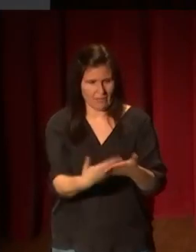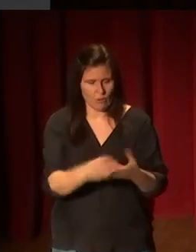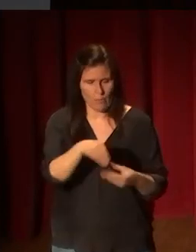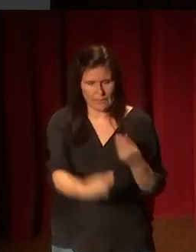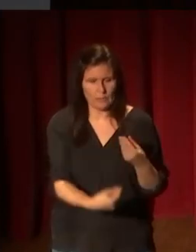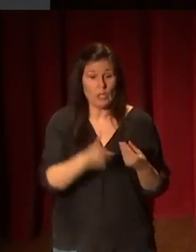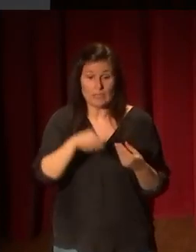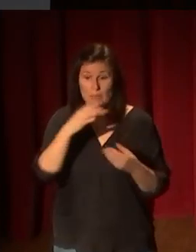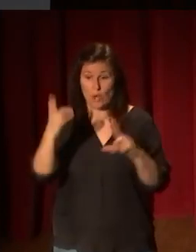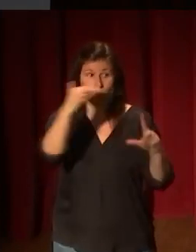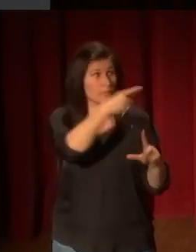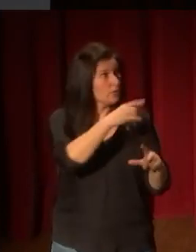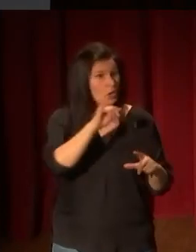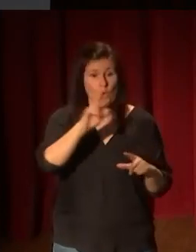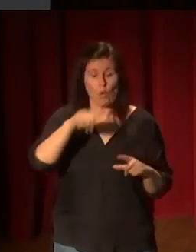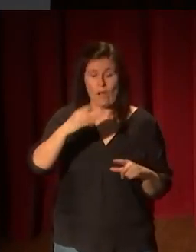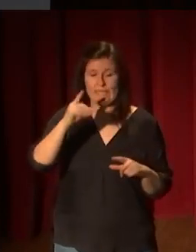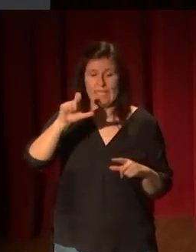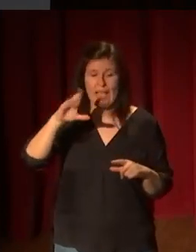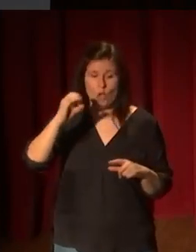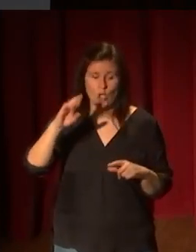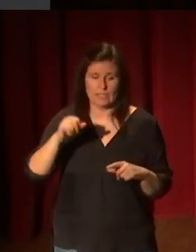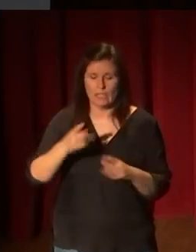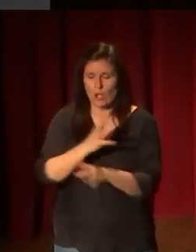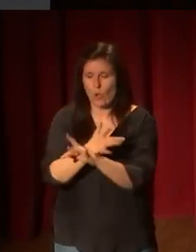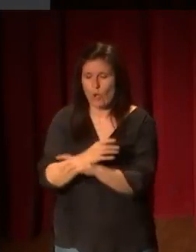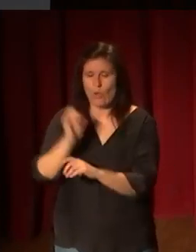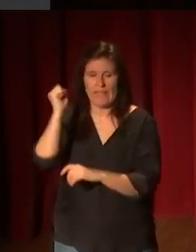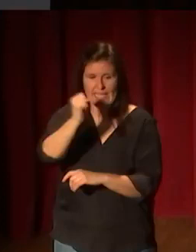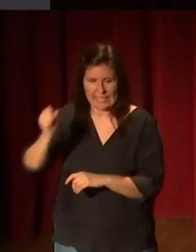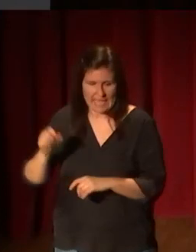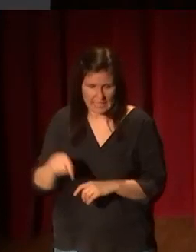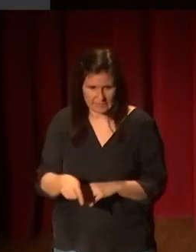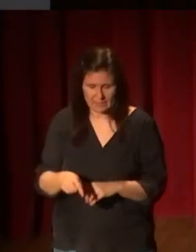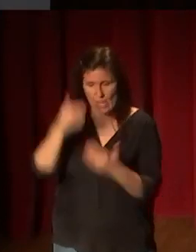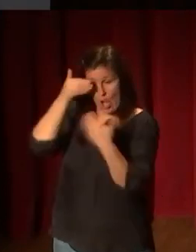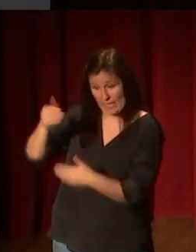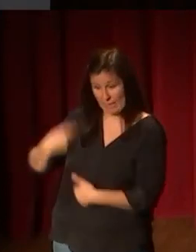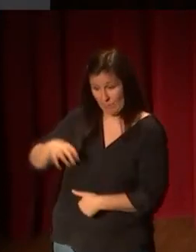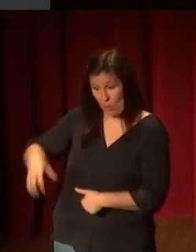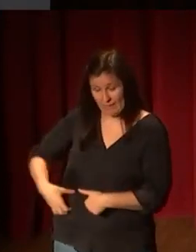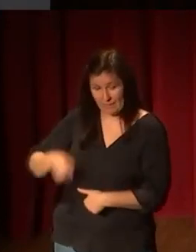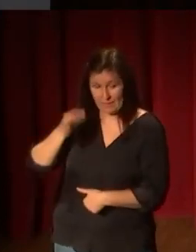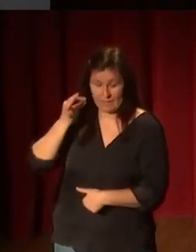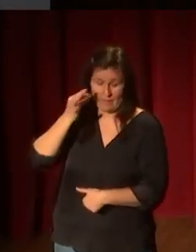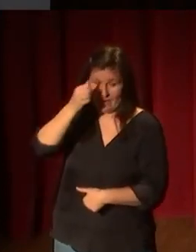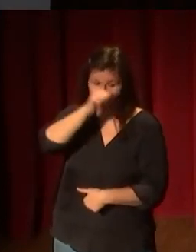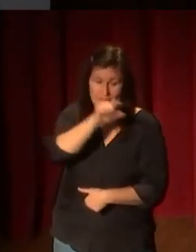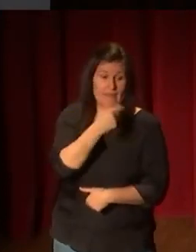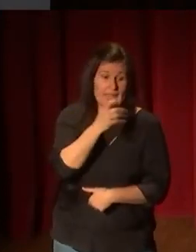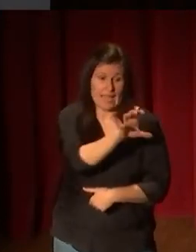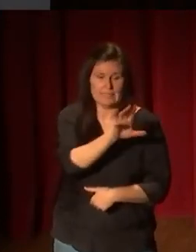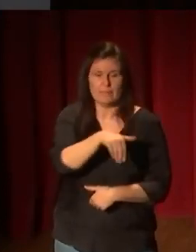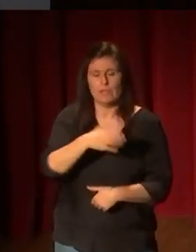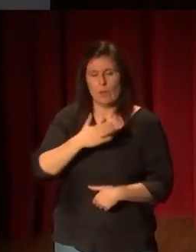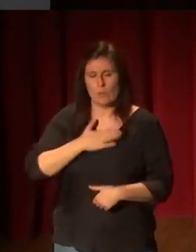magnífico cuadro de juande la corte juego de cañas en la plaza mayor de madrid para honrar al príncipe de gales también propiedad del museo